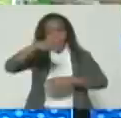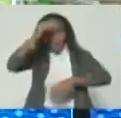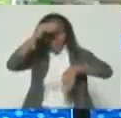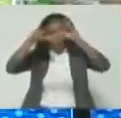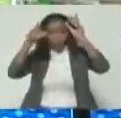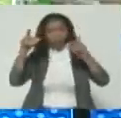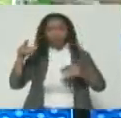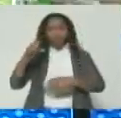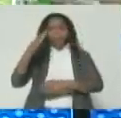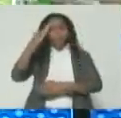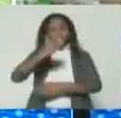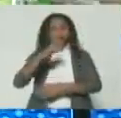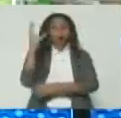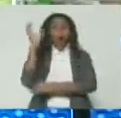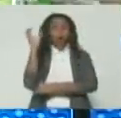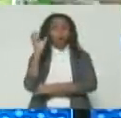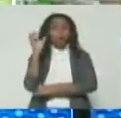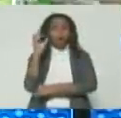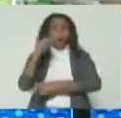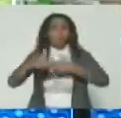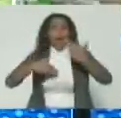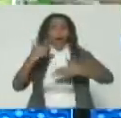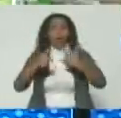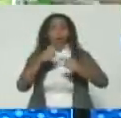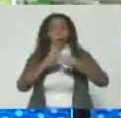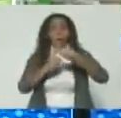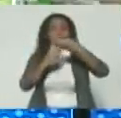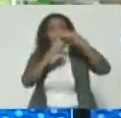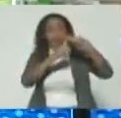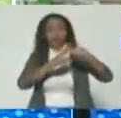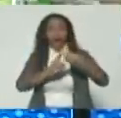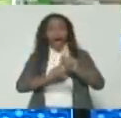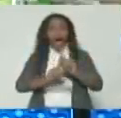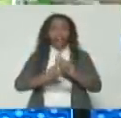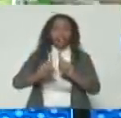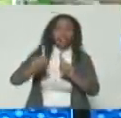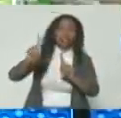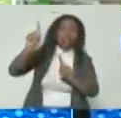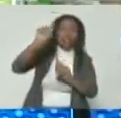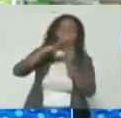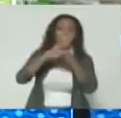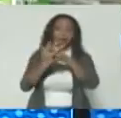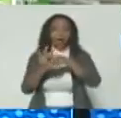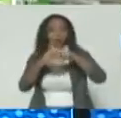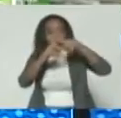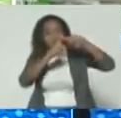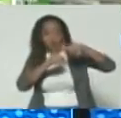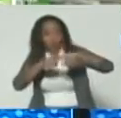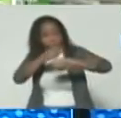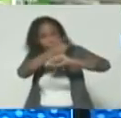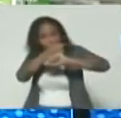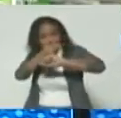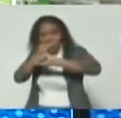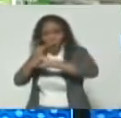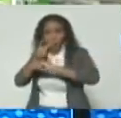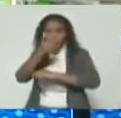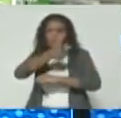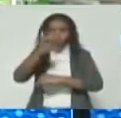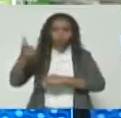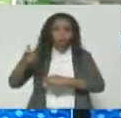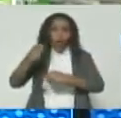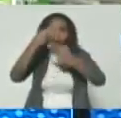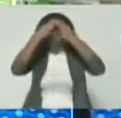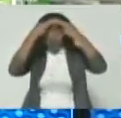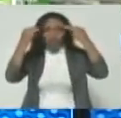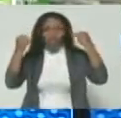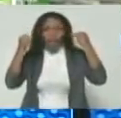colombianos, que disparaba desde las alturas del barrio con francotiradores y mataba a transeúntes, a gente